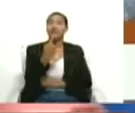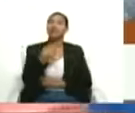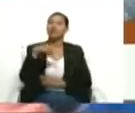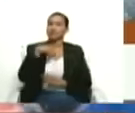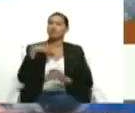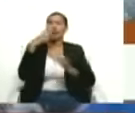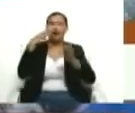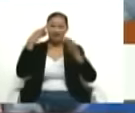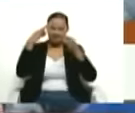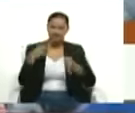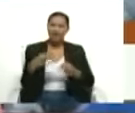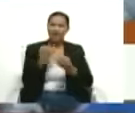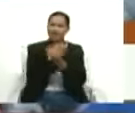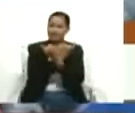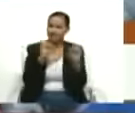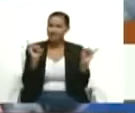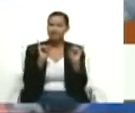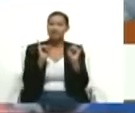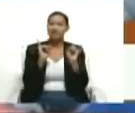garantizar la independencia económica,